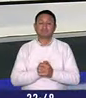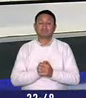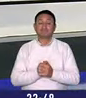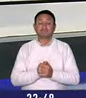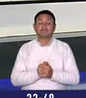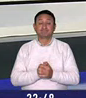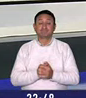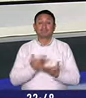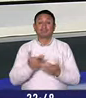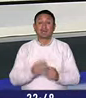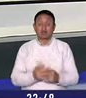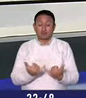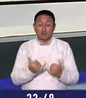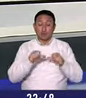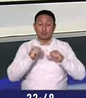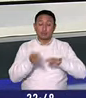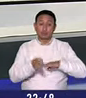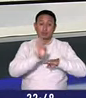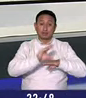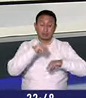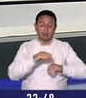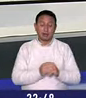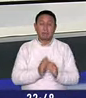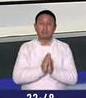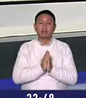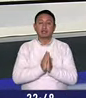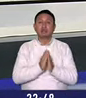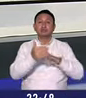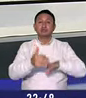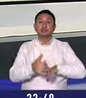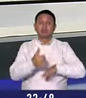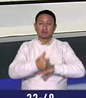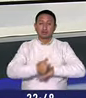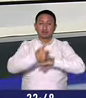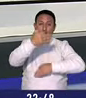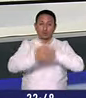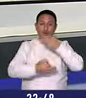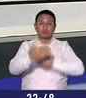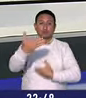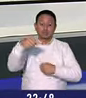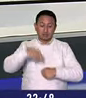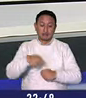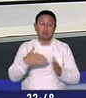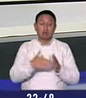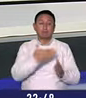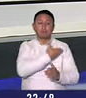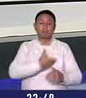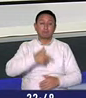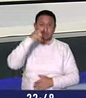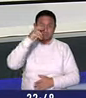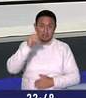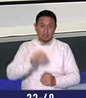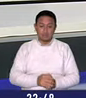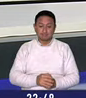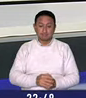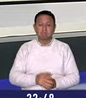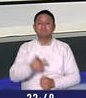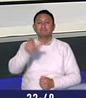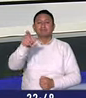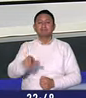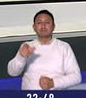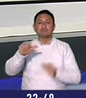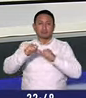10, se presentó en Asamblea Nacional el pedido de juicio político al presidente de la República, Guillermo Lasso. Los